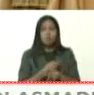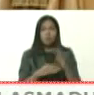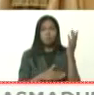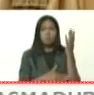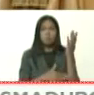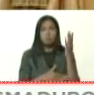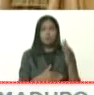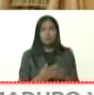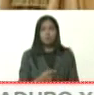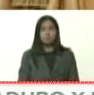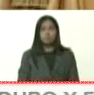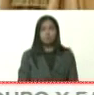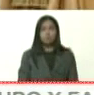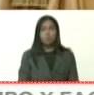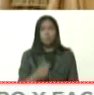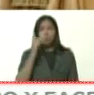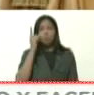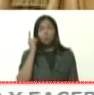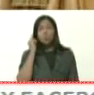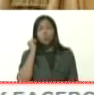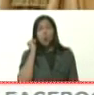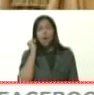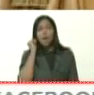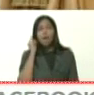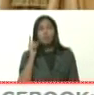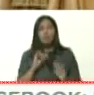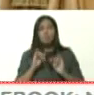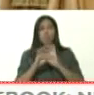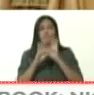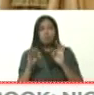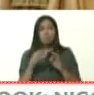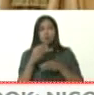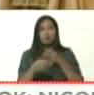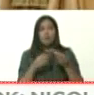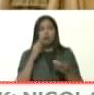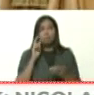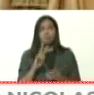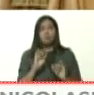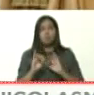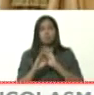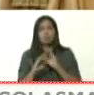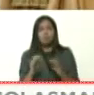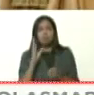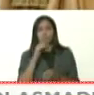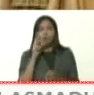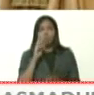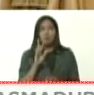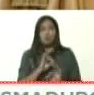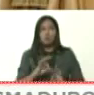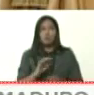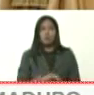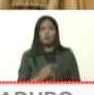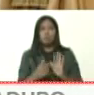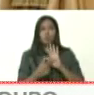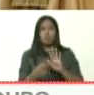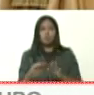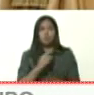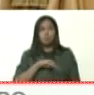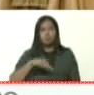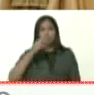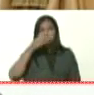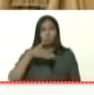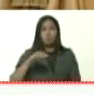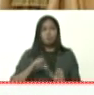en jefe, Carmen Teresa Meléndez Rivas, para que haga visible lo invisible, para que le muestre a nuestro pueblo